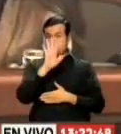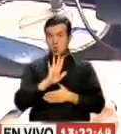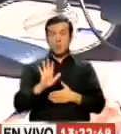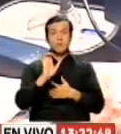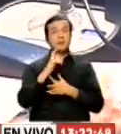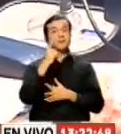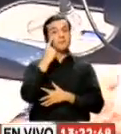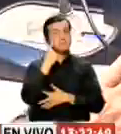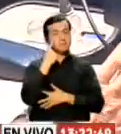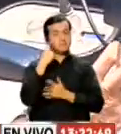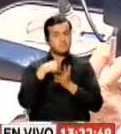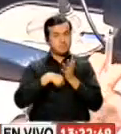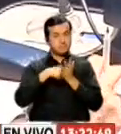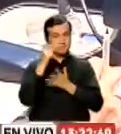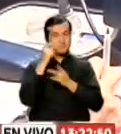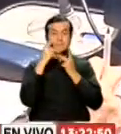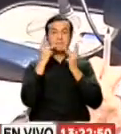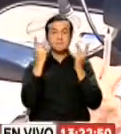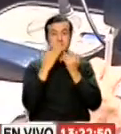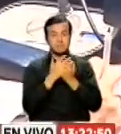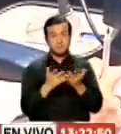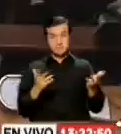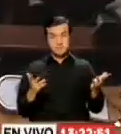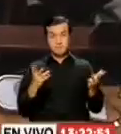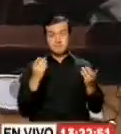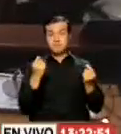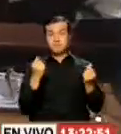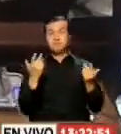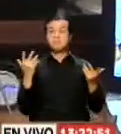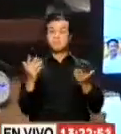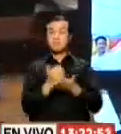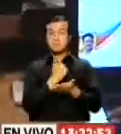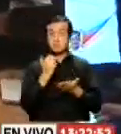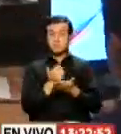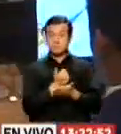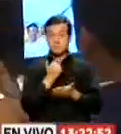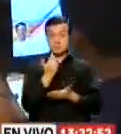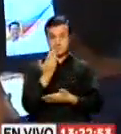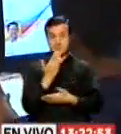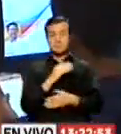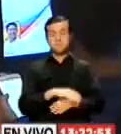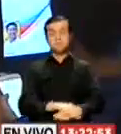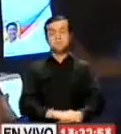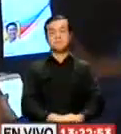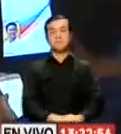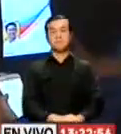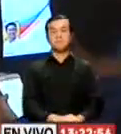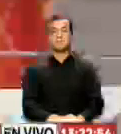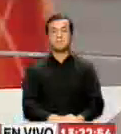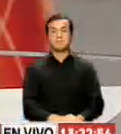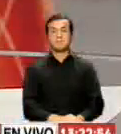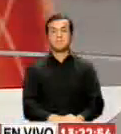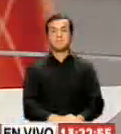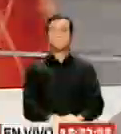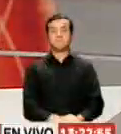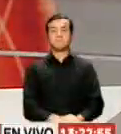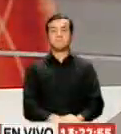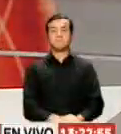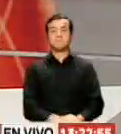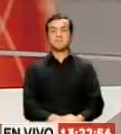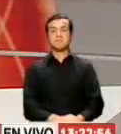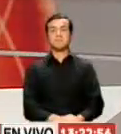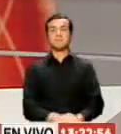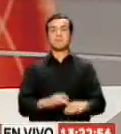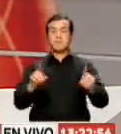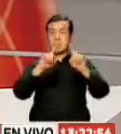nacional cumplen con publicar en sus páginas web los ingresos que reciben. Suelen Granda, Telediario. Y la